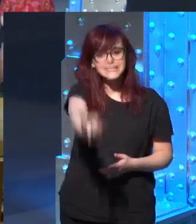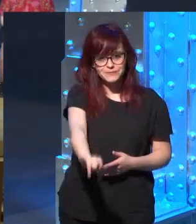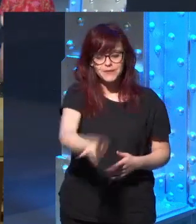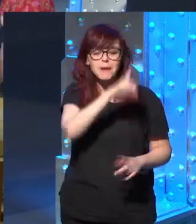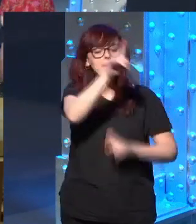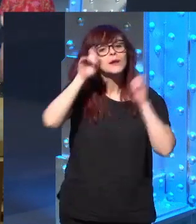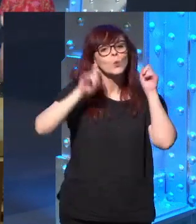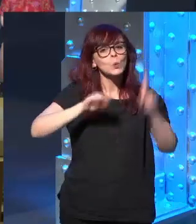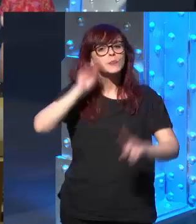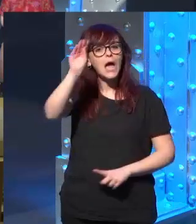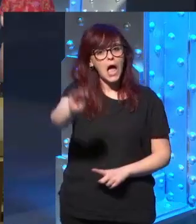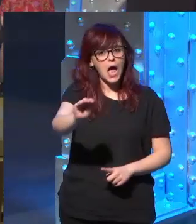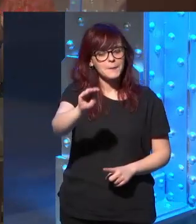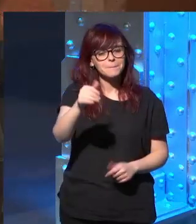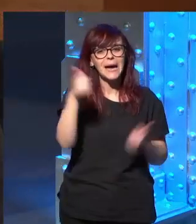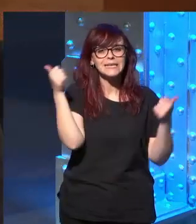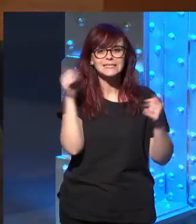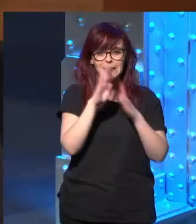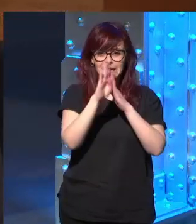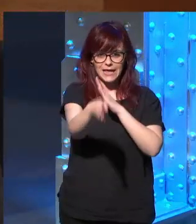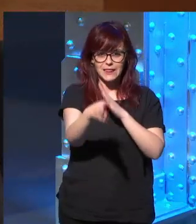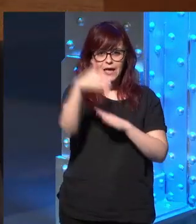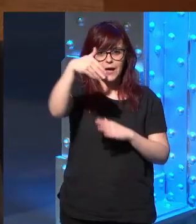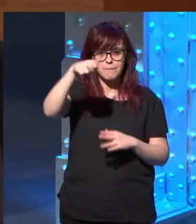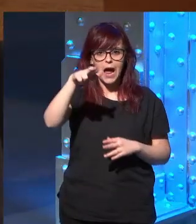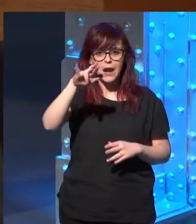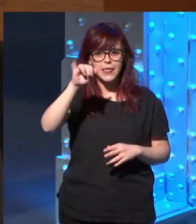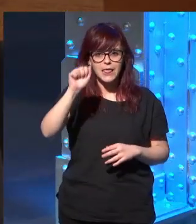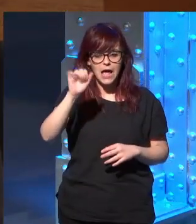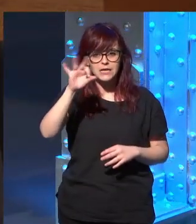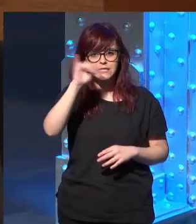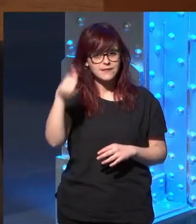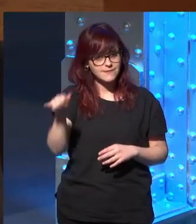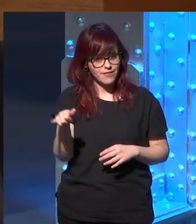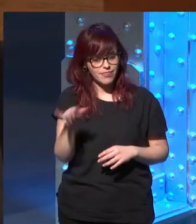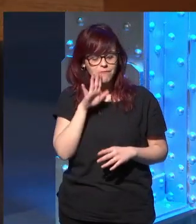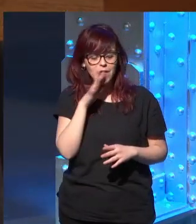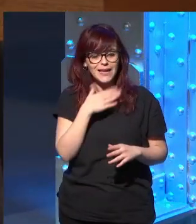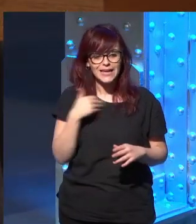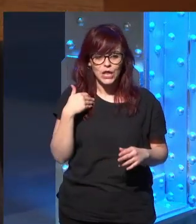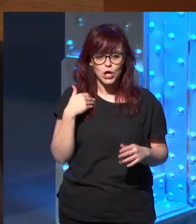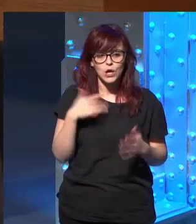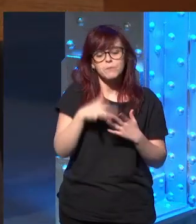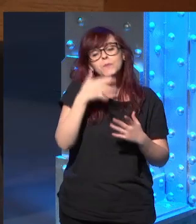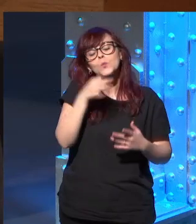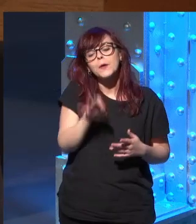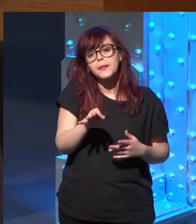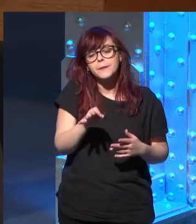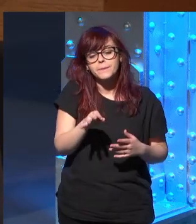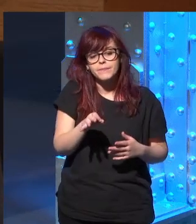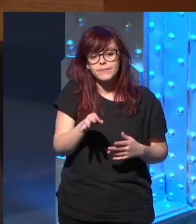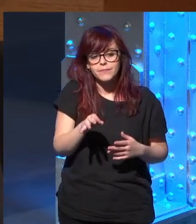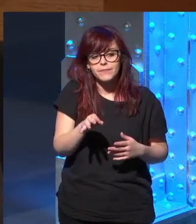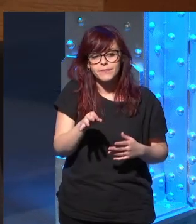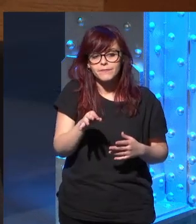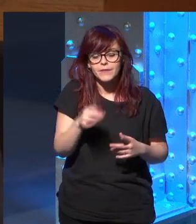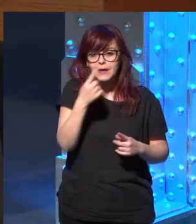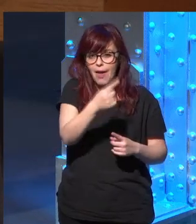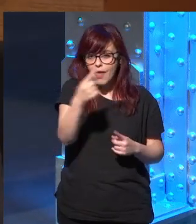mi pregunta estaría más dirigida a María Sánchez, pero sí que sería bueno si... pudierais dar